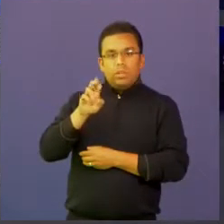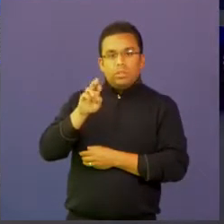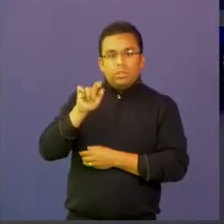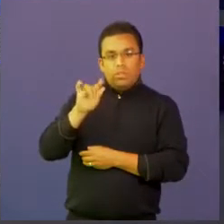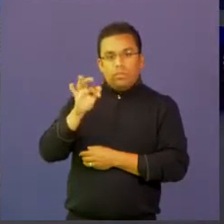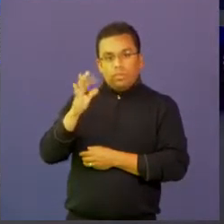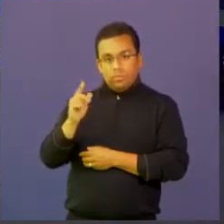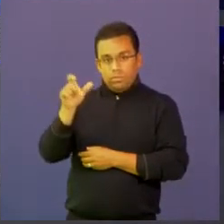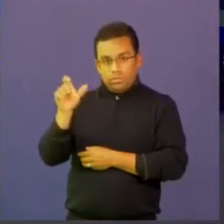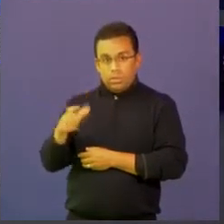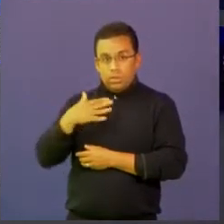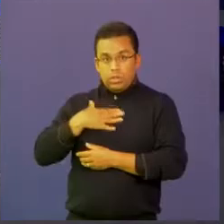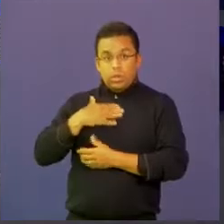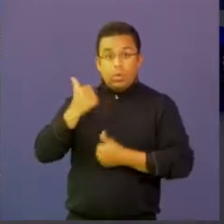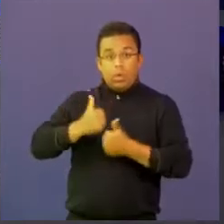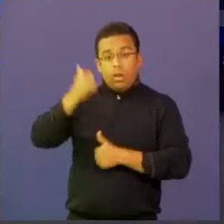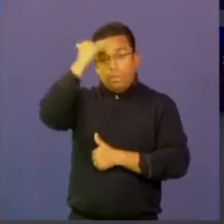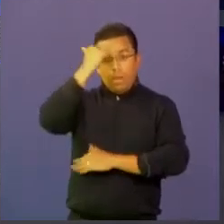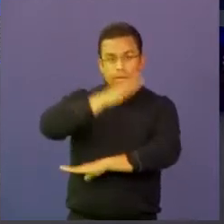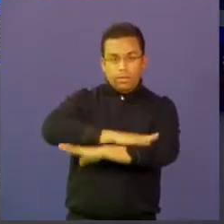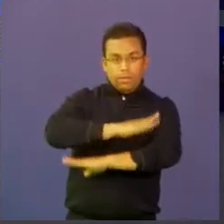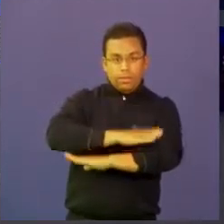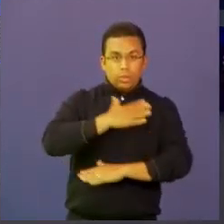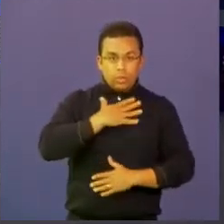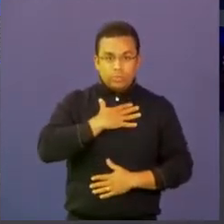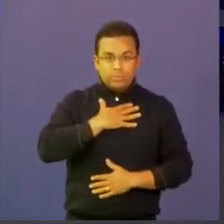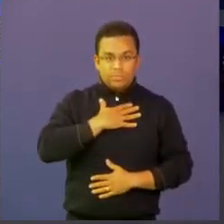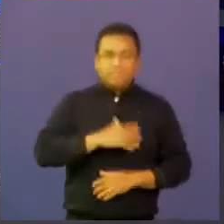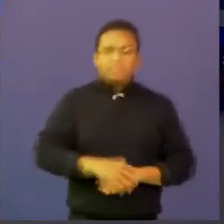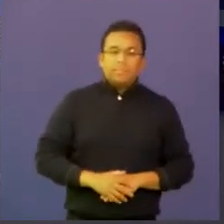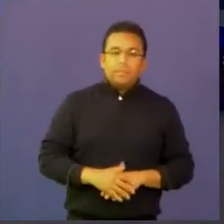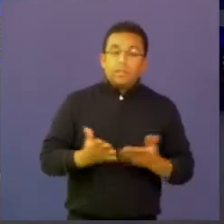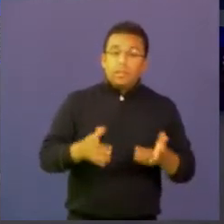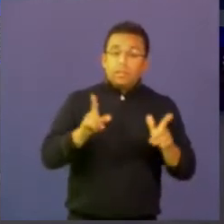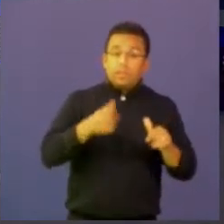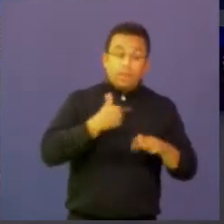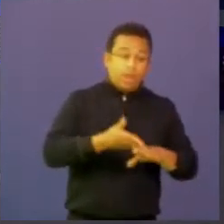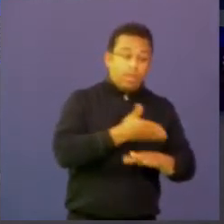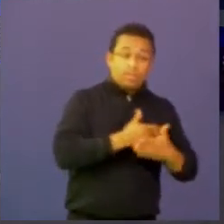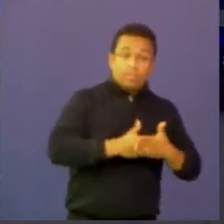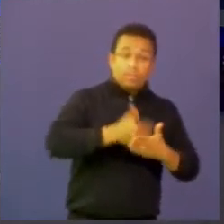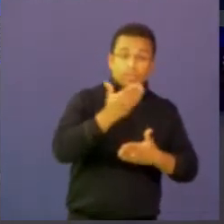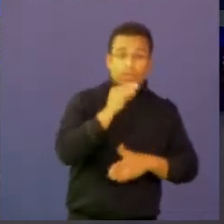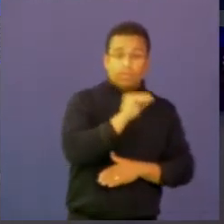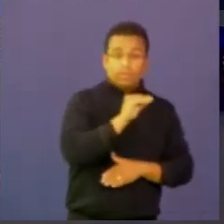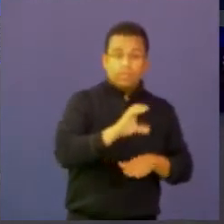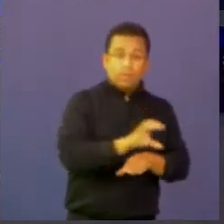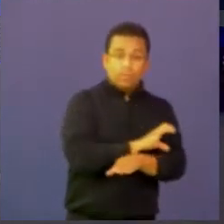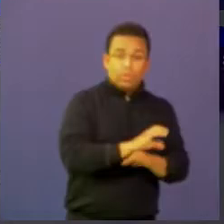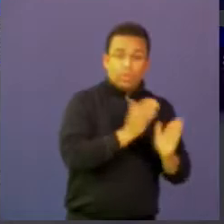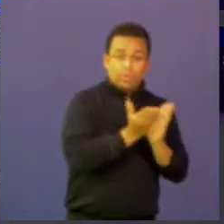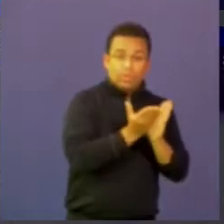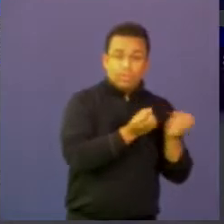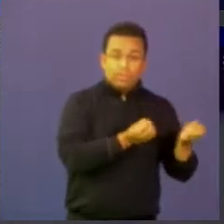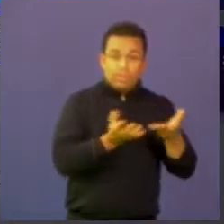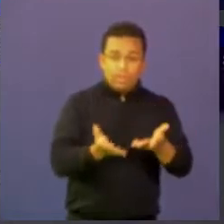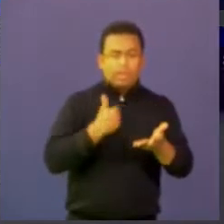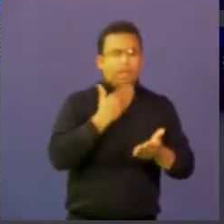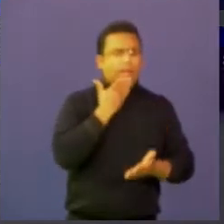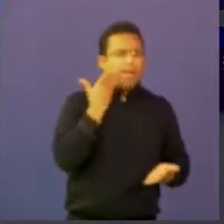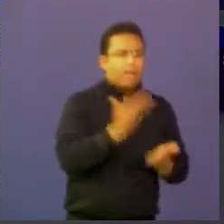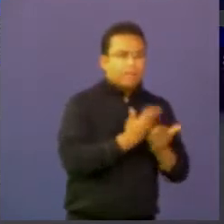Embajador de los Docentes. Antes de comenzar, quiero agradecer a Computadores para Educar por la invitación. Y les voy a